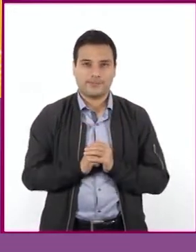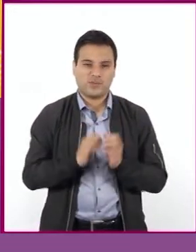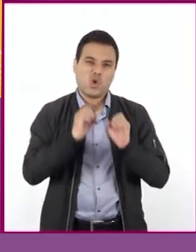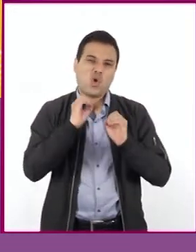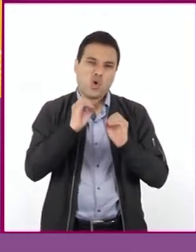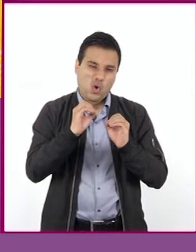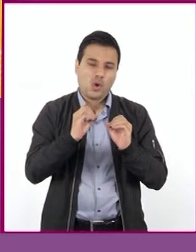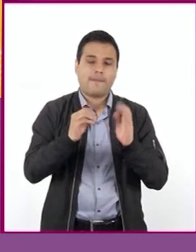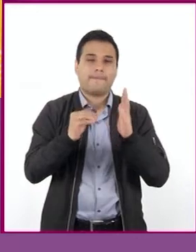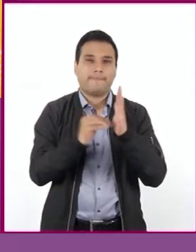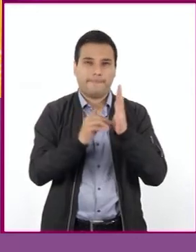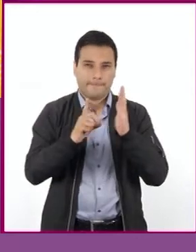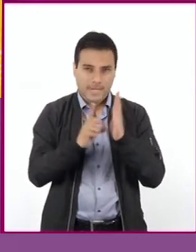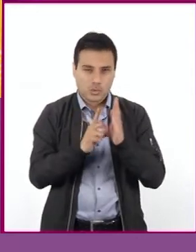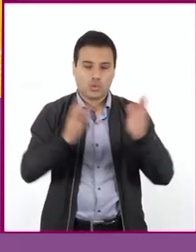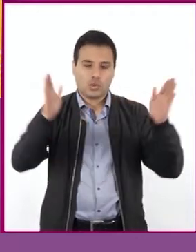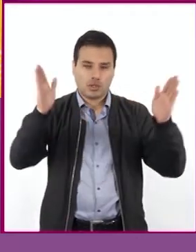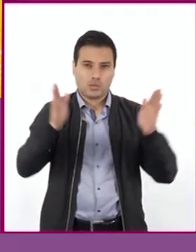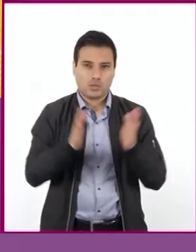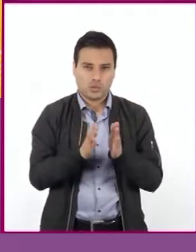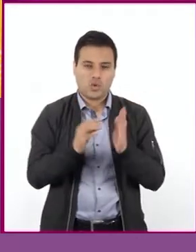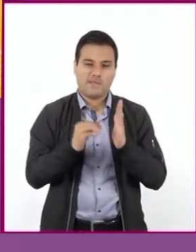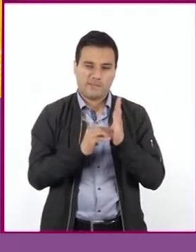como reducción o eliminación.